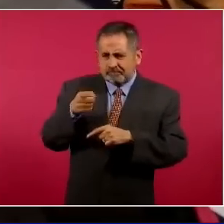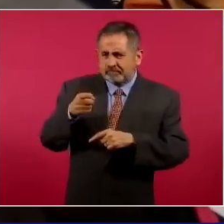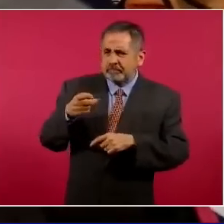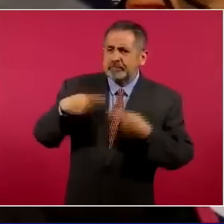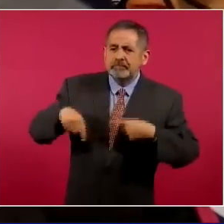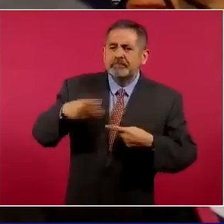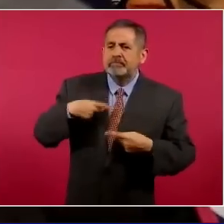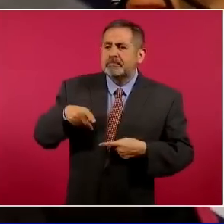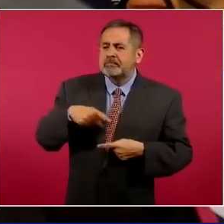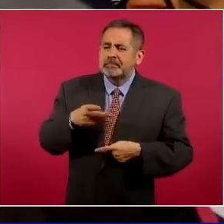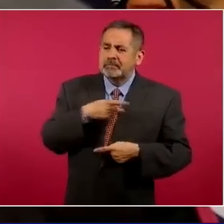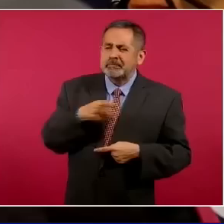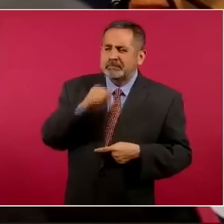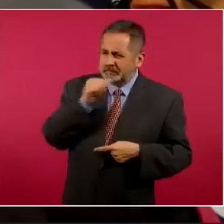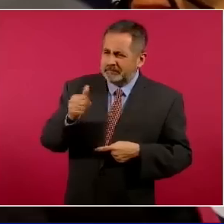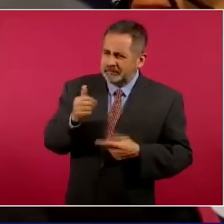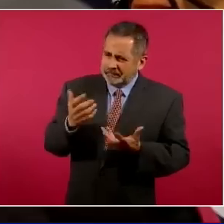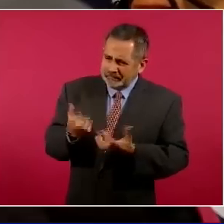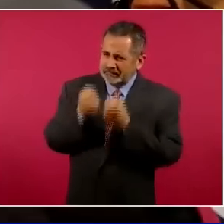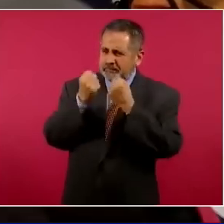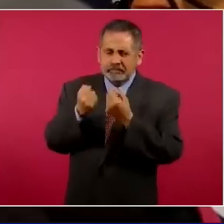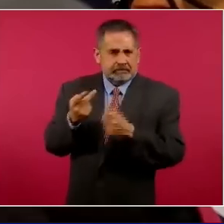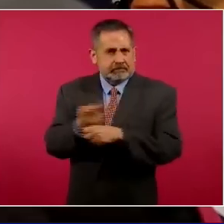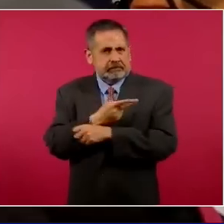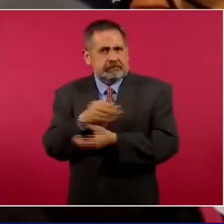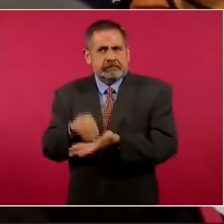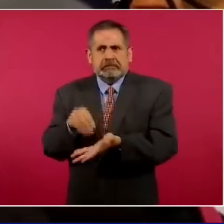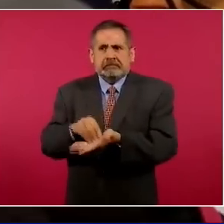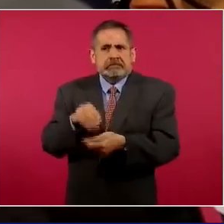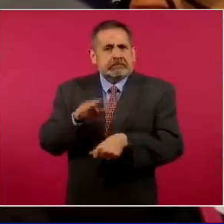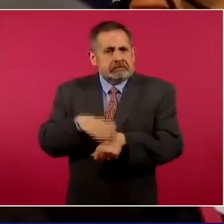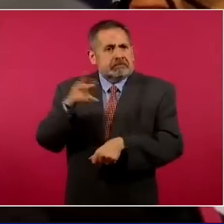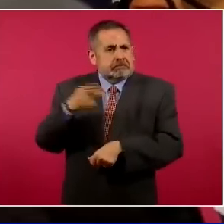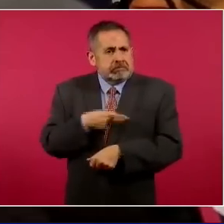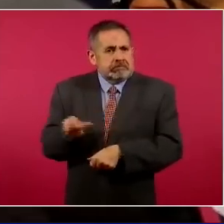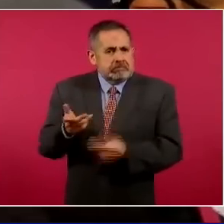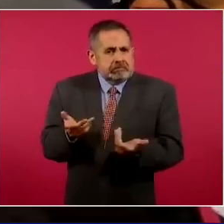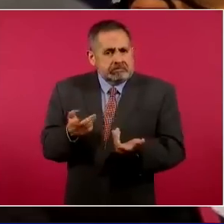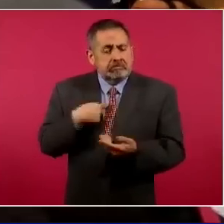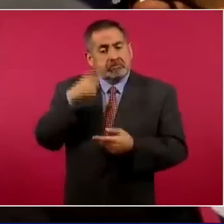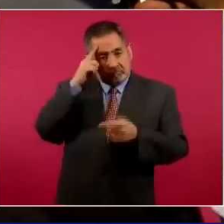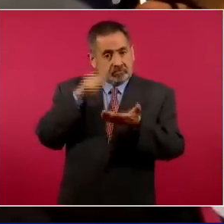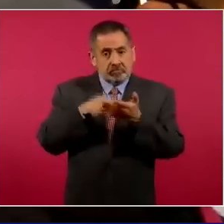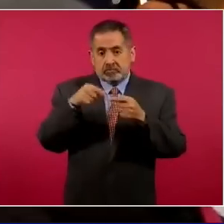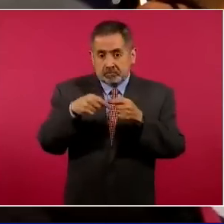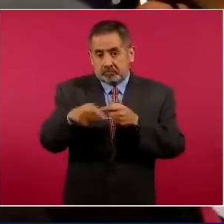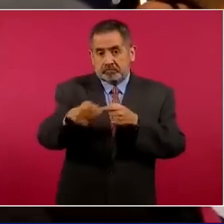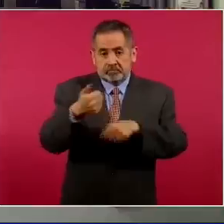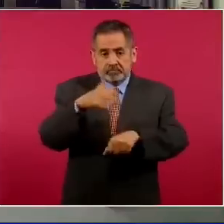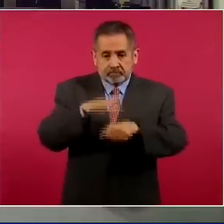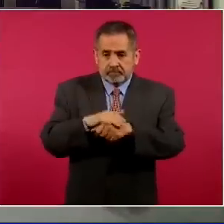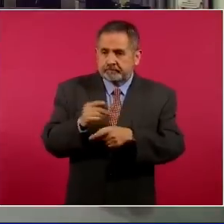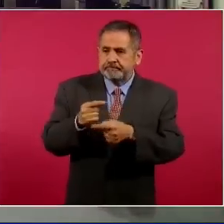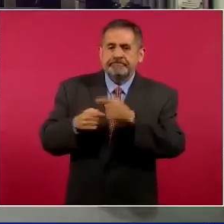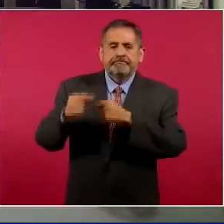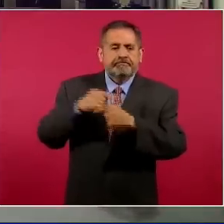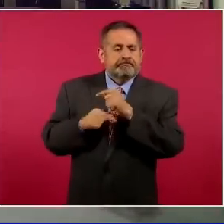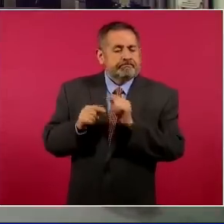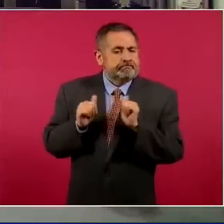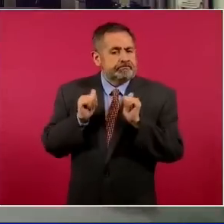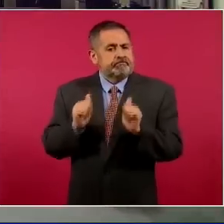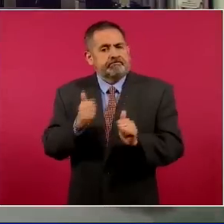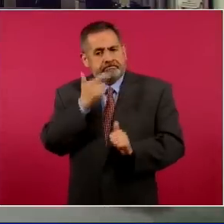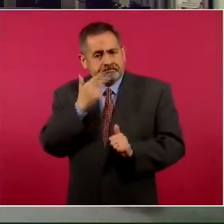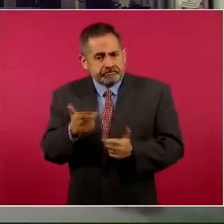de la pobreza en México y si en lo que resta de su administración cree que se puedan revertir estas cifras difundidas por